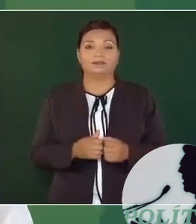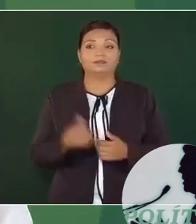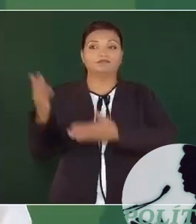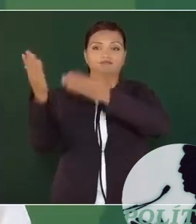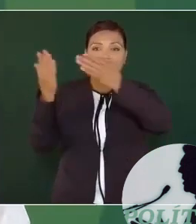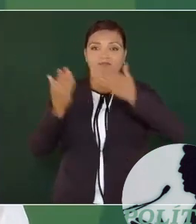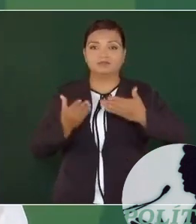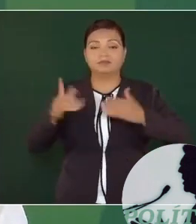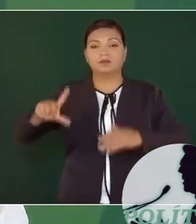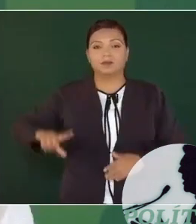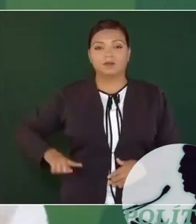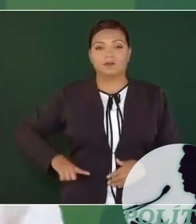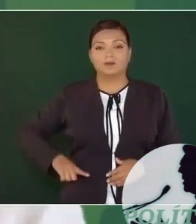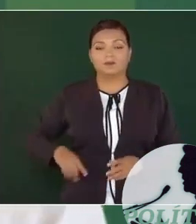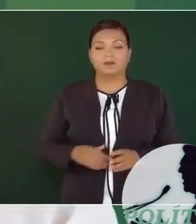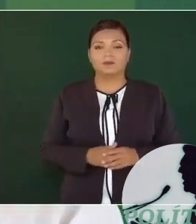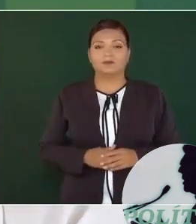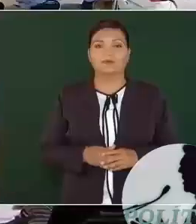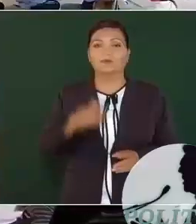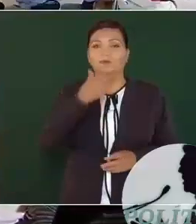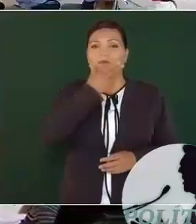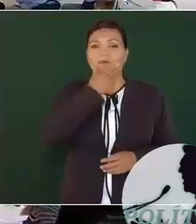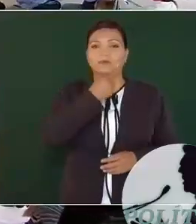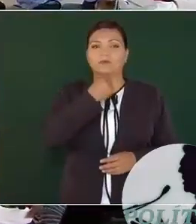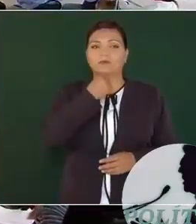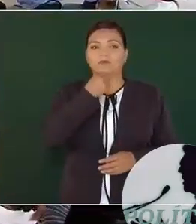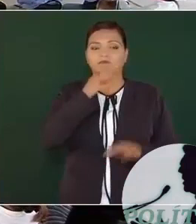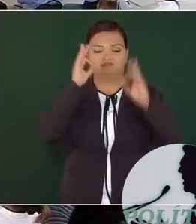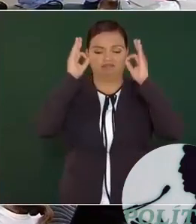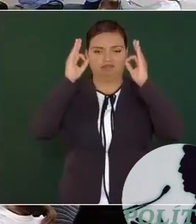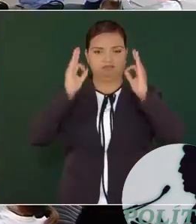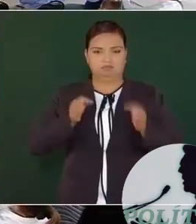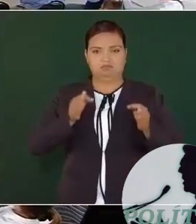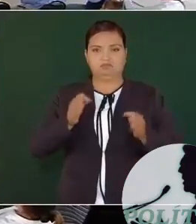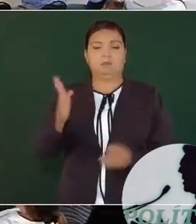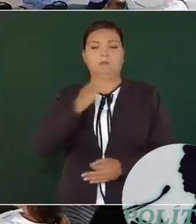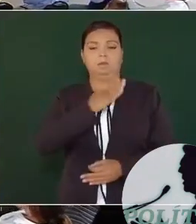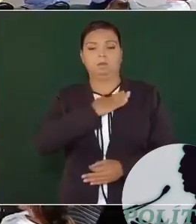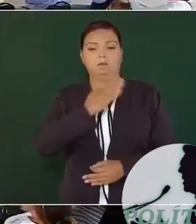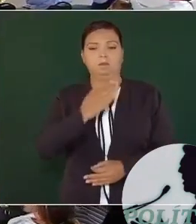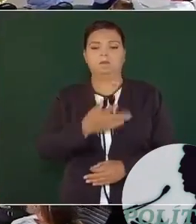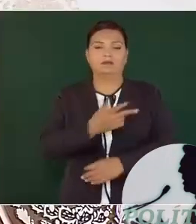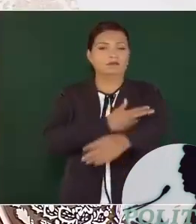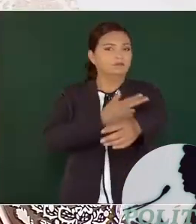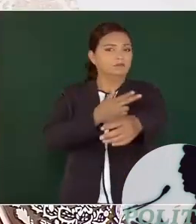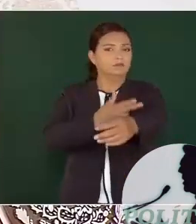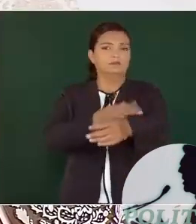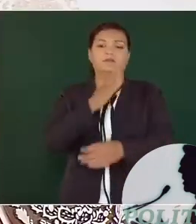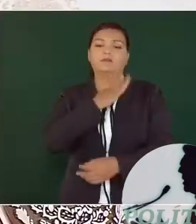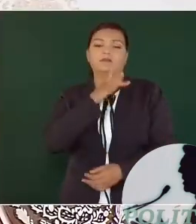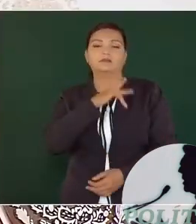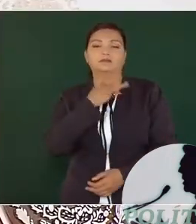llega al gobierno un hombre íntegro, honesto, de buenos